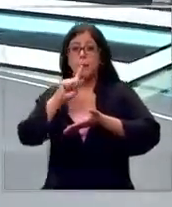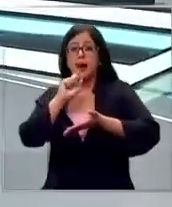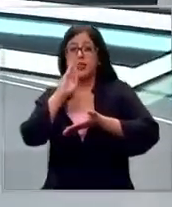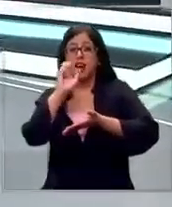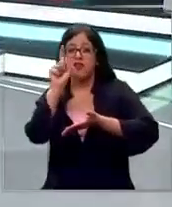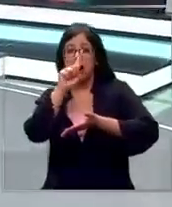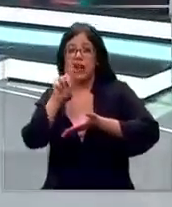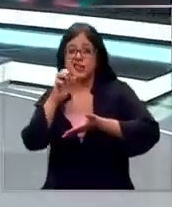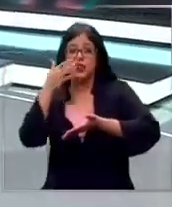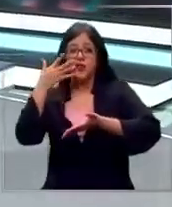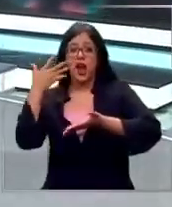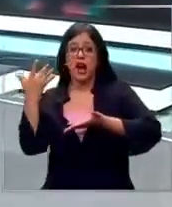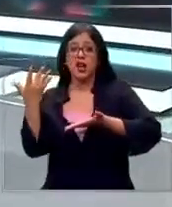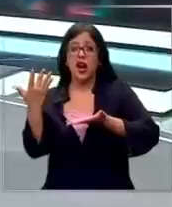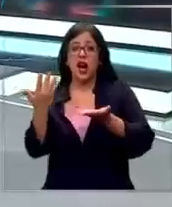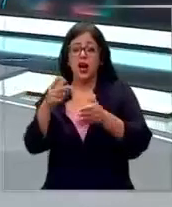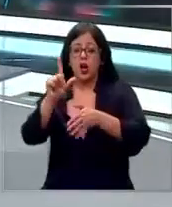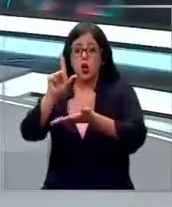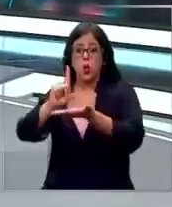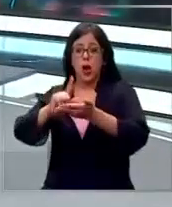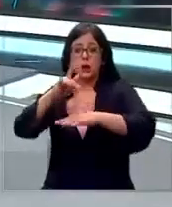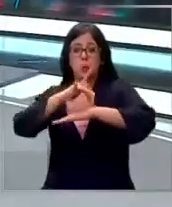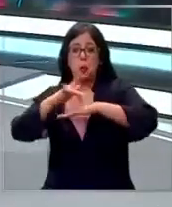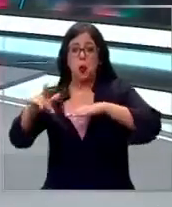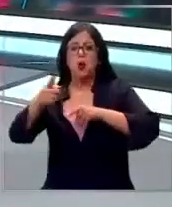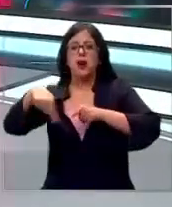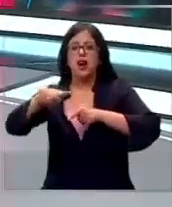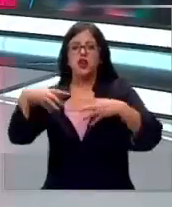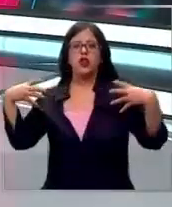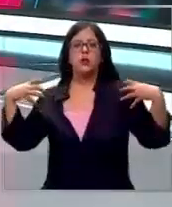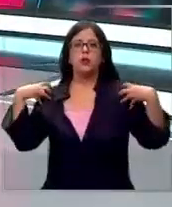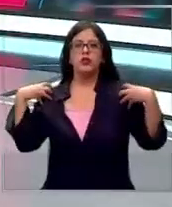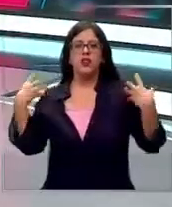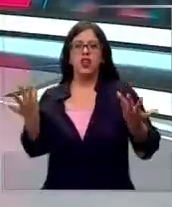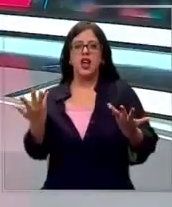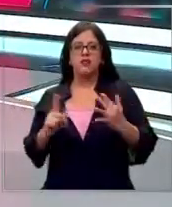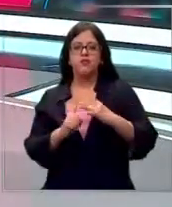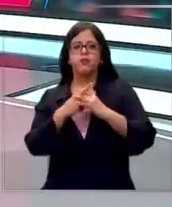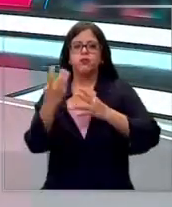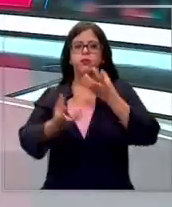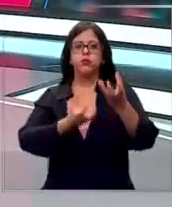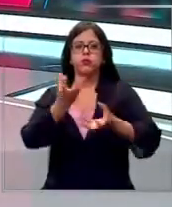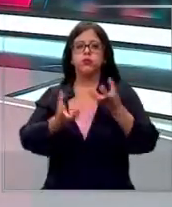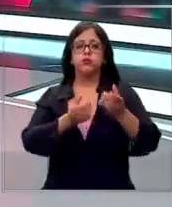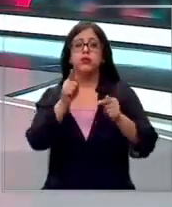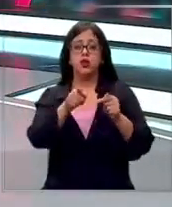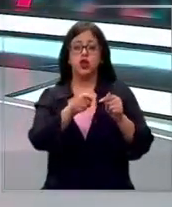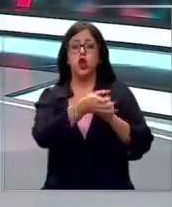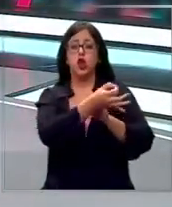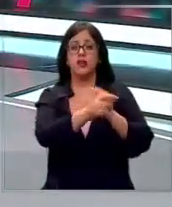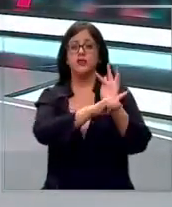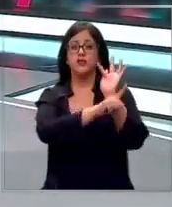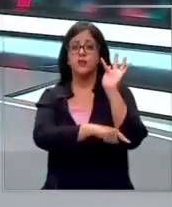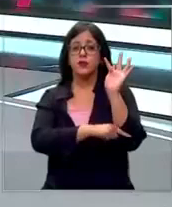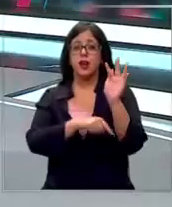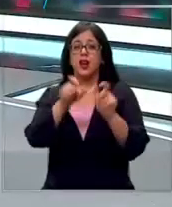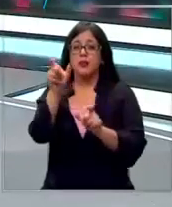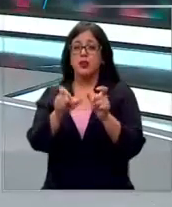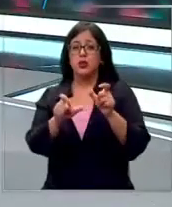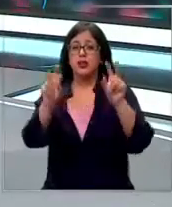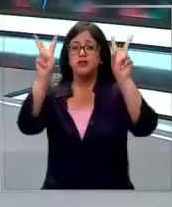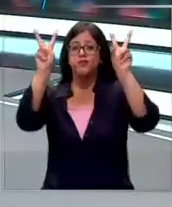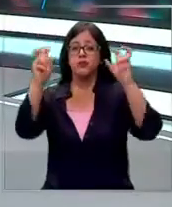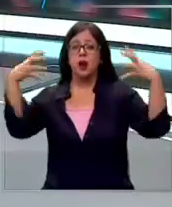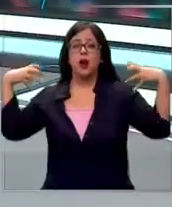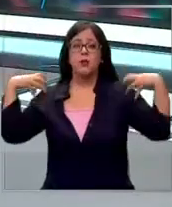los responsables de haber comenzado el fuego, según la tesis que maneja la Fiscalía. Los presuntos autores aún no han sido identificados y